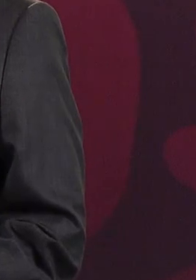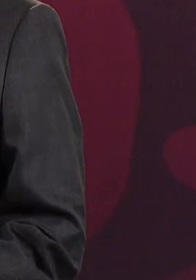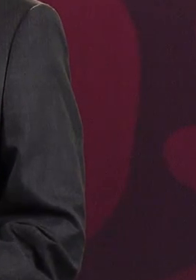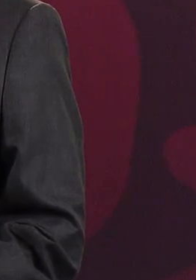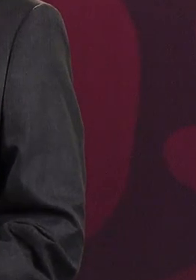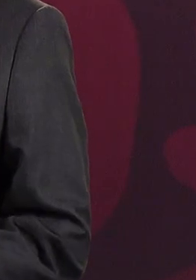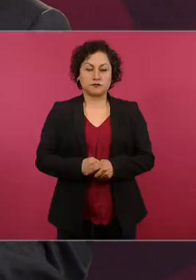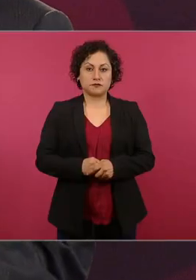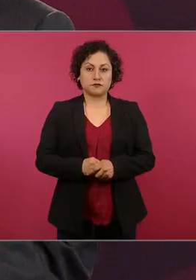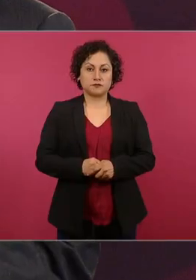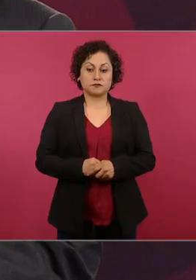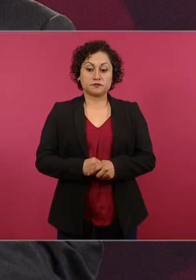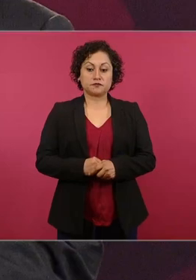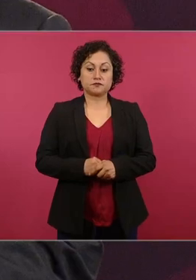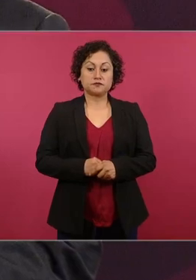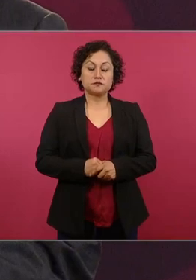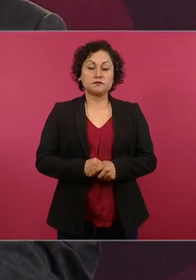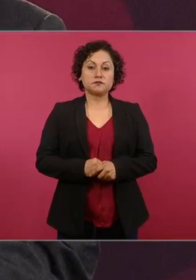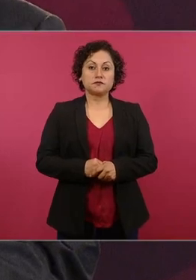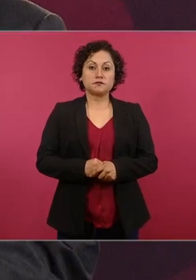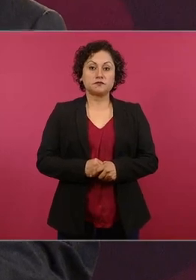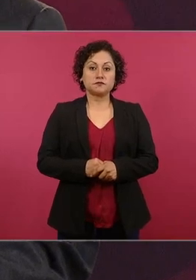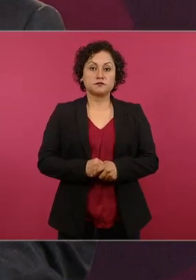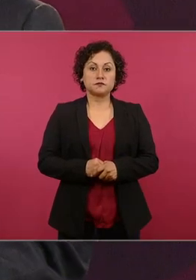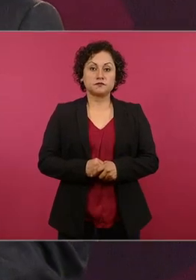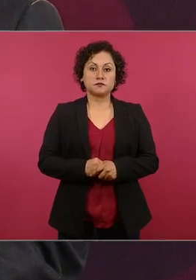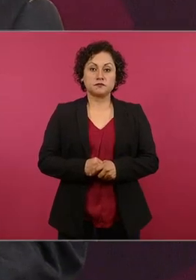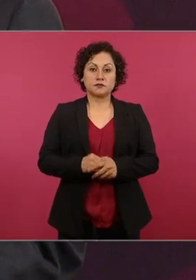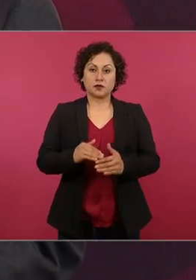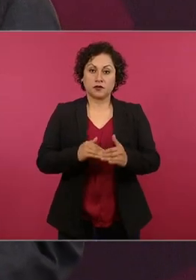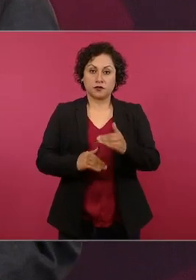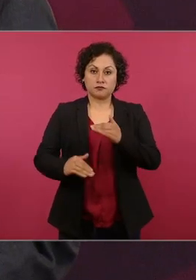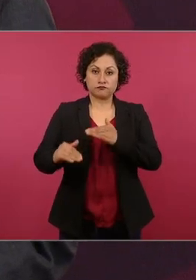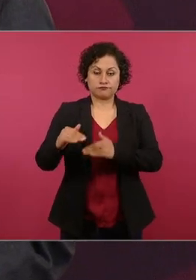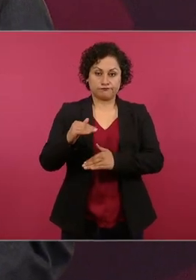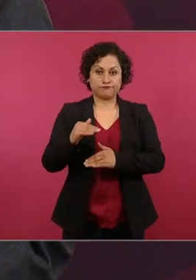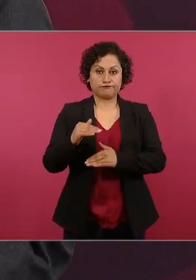la Auditoría Superior de la Federación?